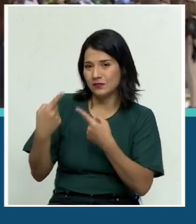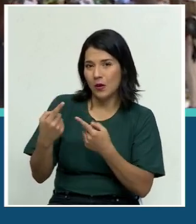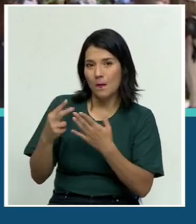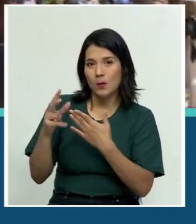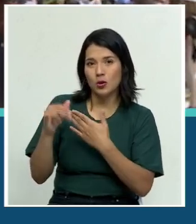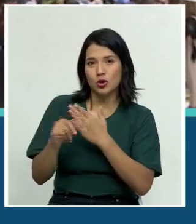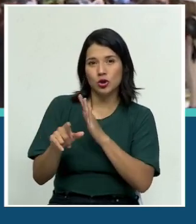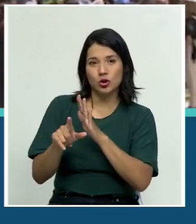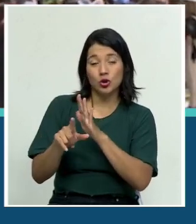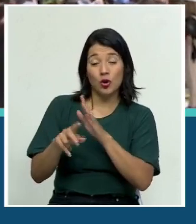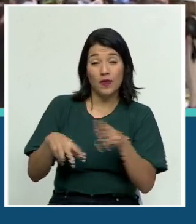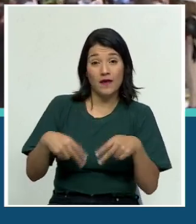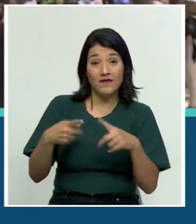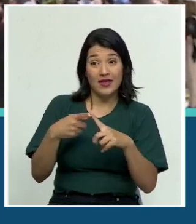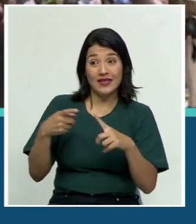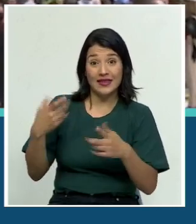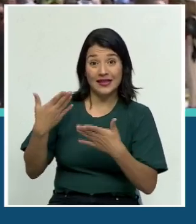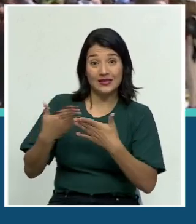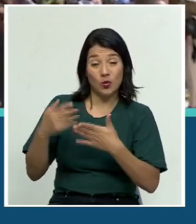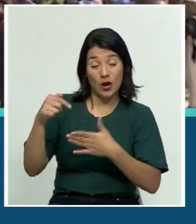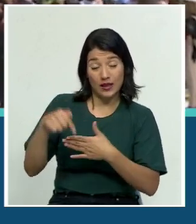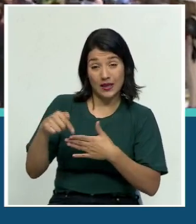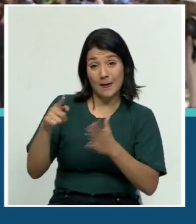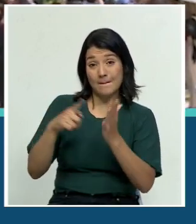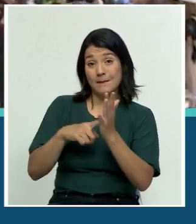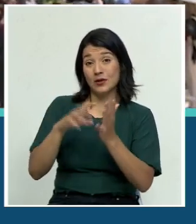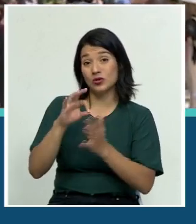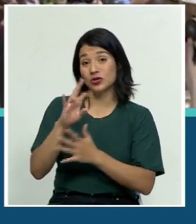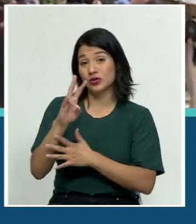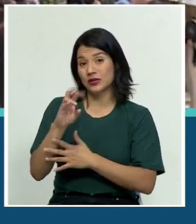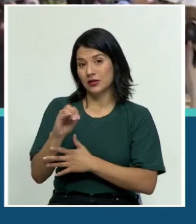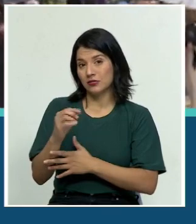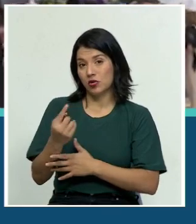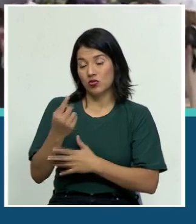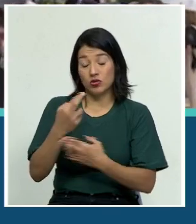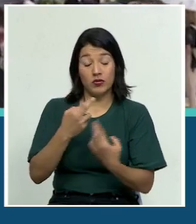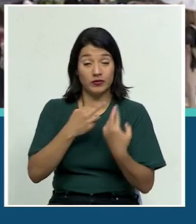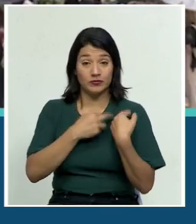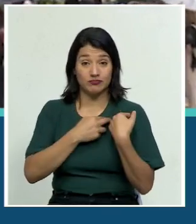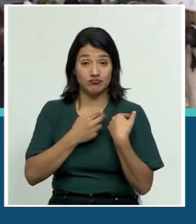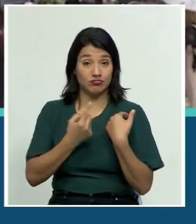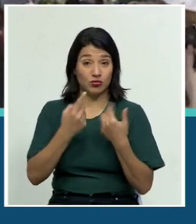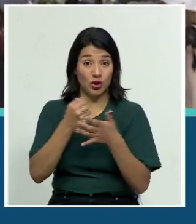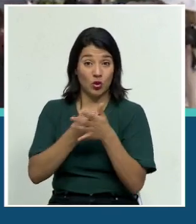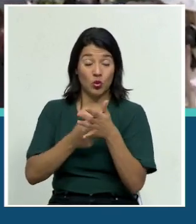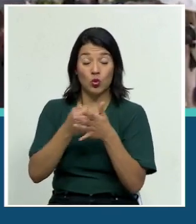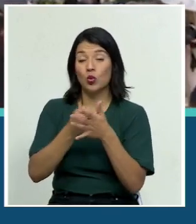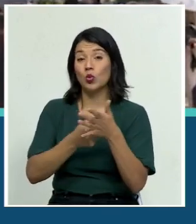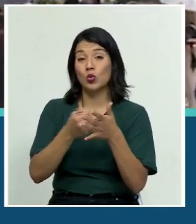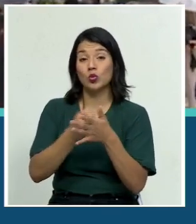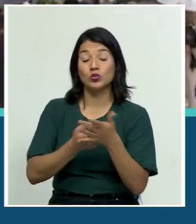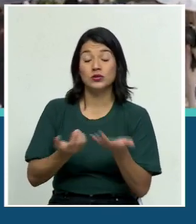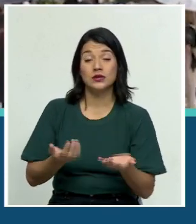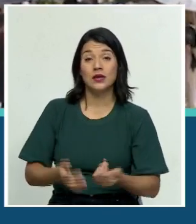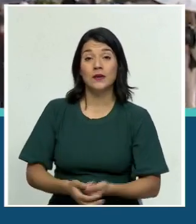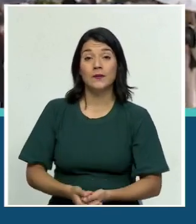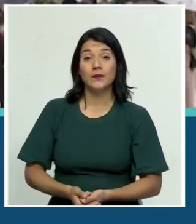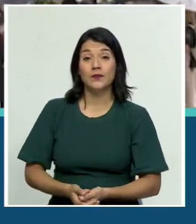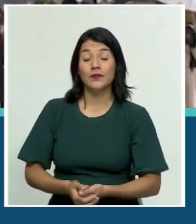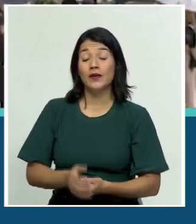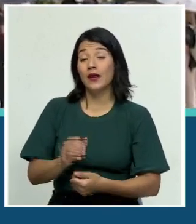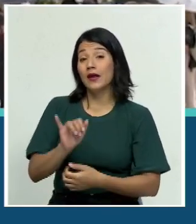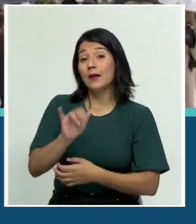los 70s. Es una responsabilidad, es una lucha, es la misma, digámoslo, el